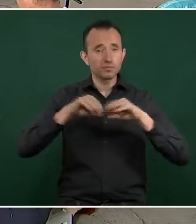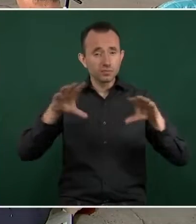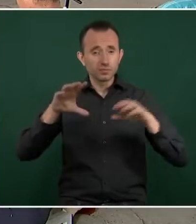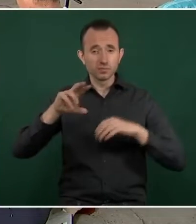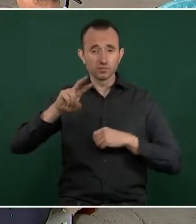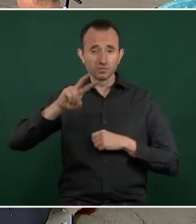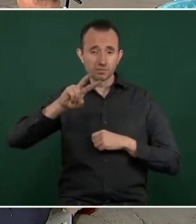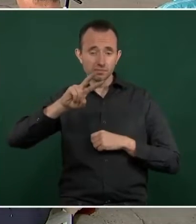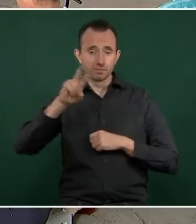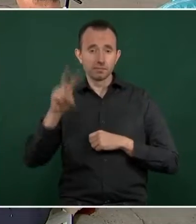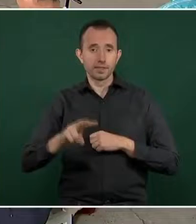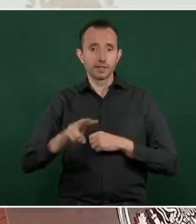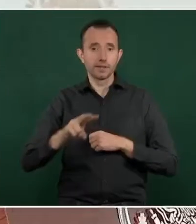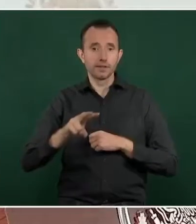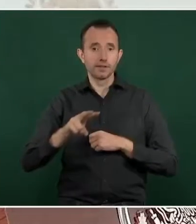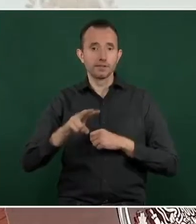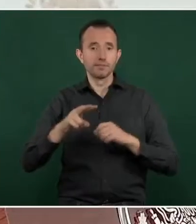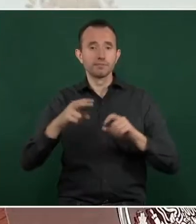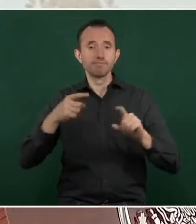tiene que ver con la transparencia,